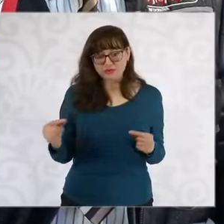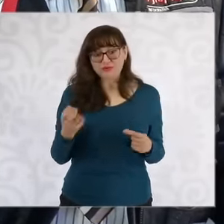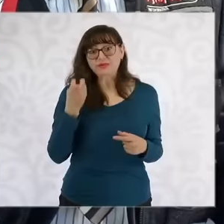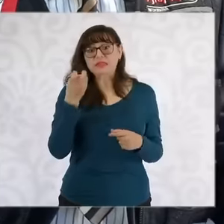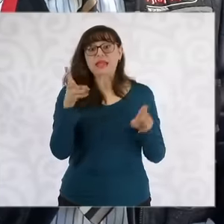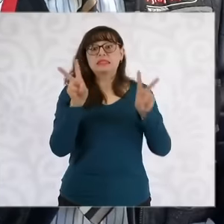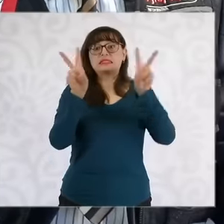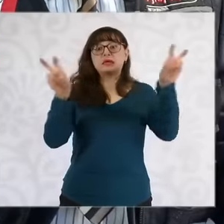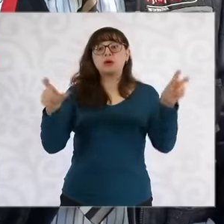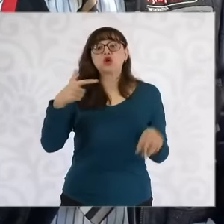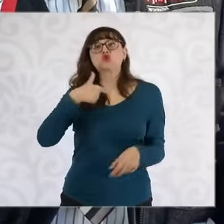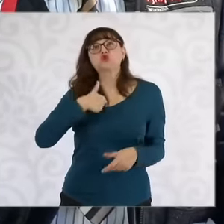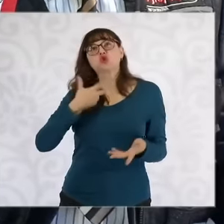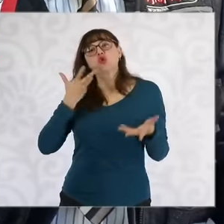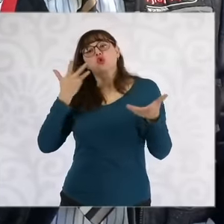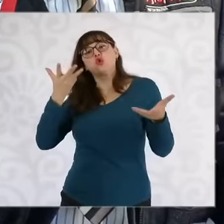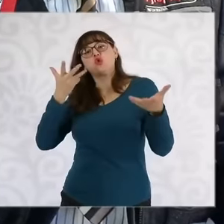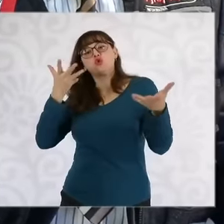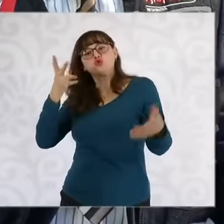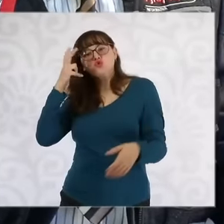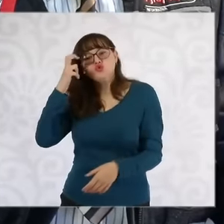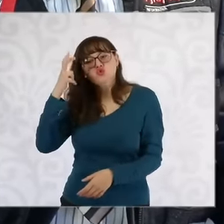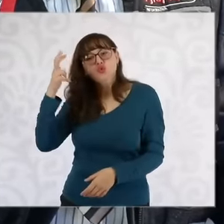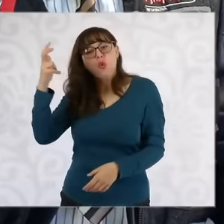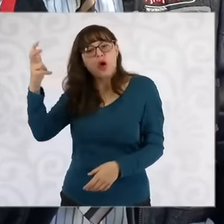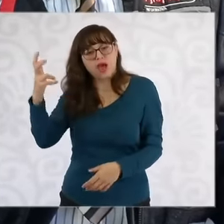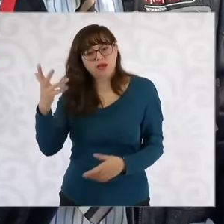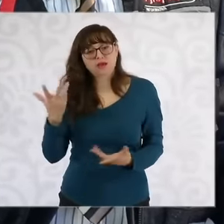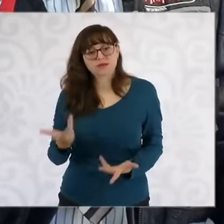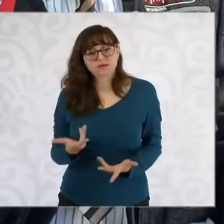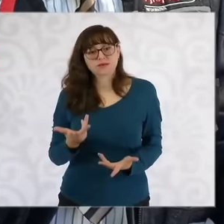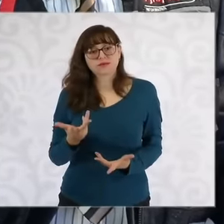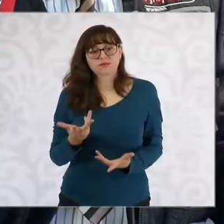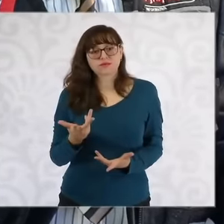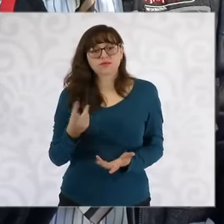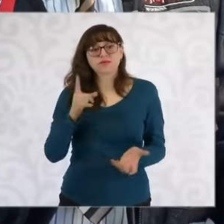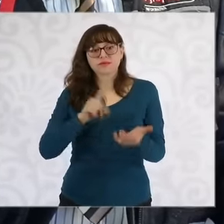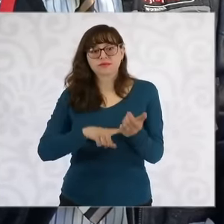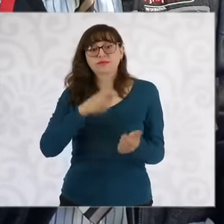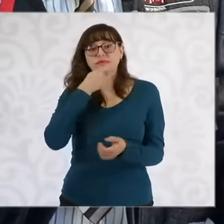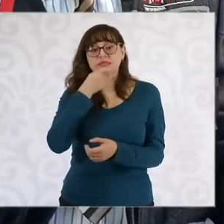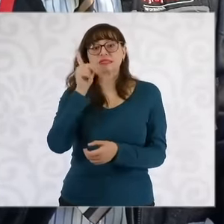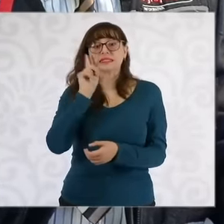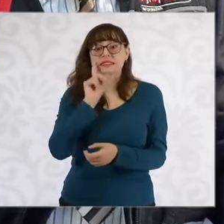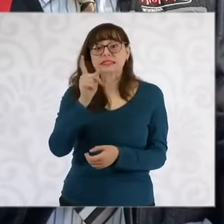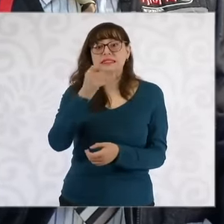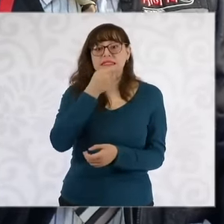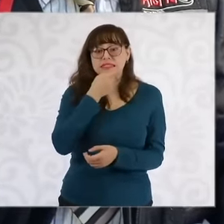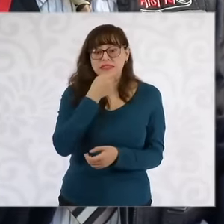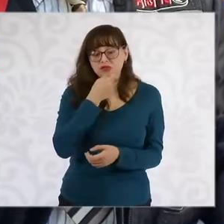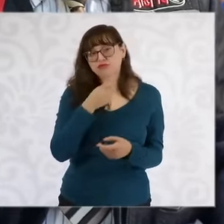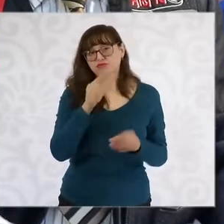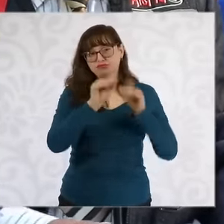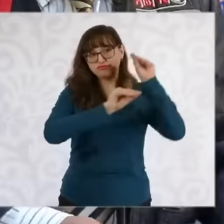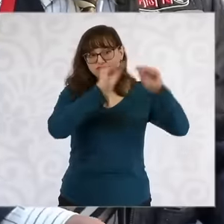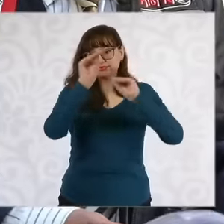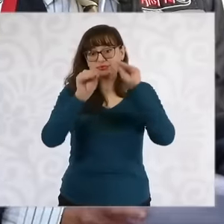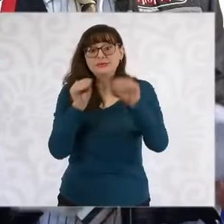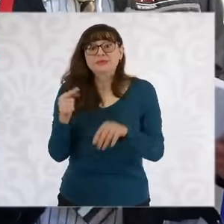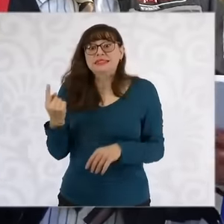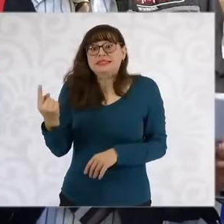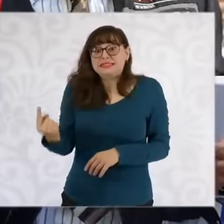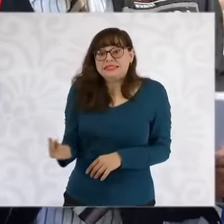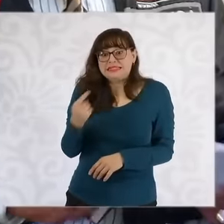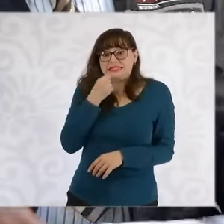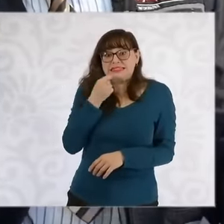de esta obra, y la representación la hicieron niñas, niños. Y esta pequeñita, en